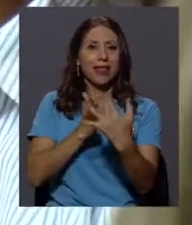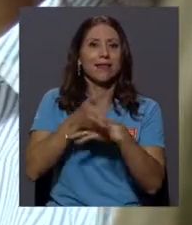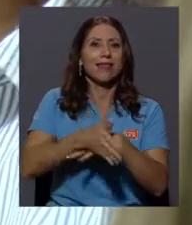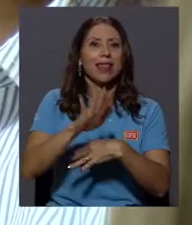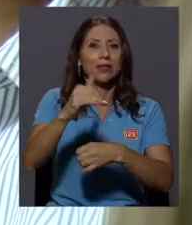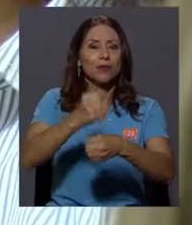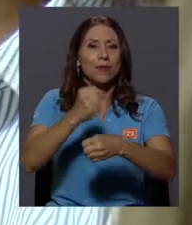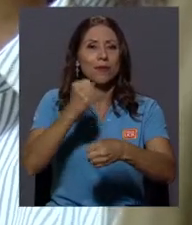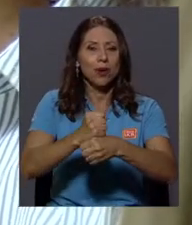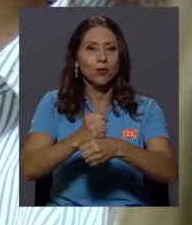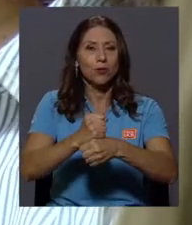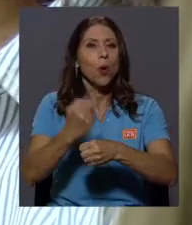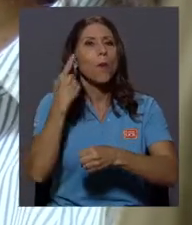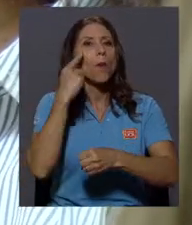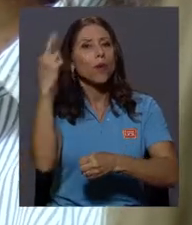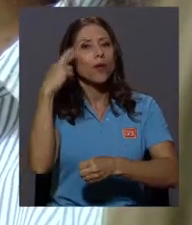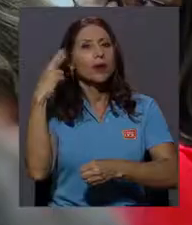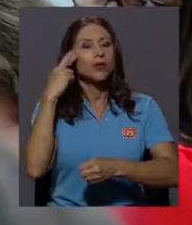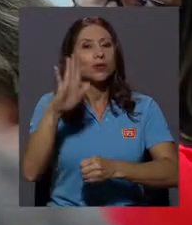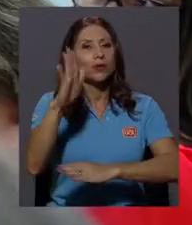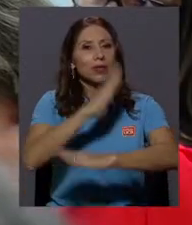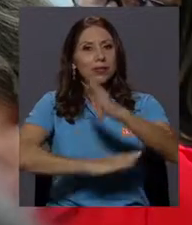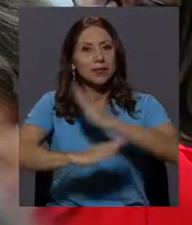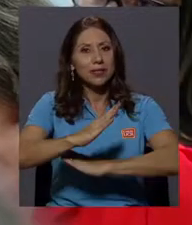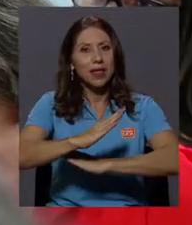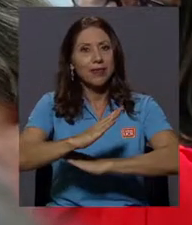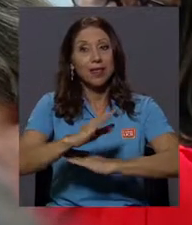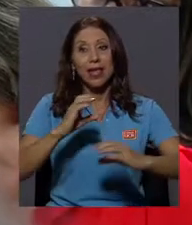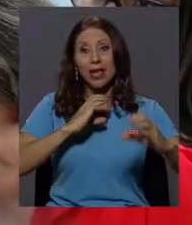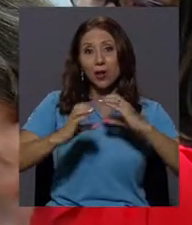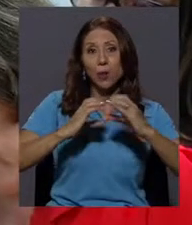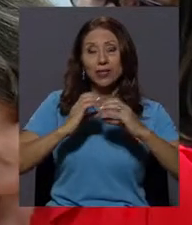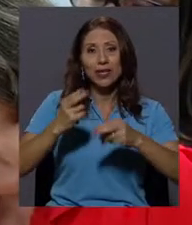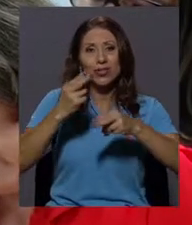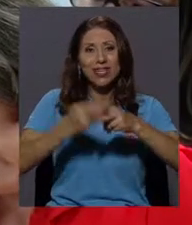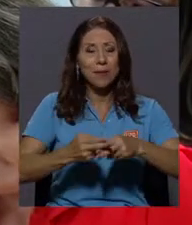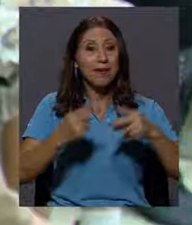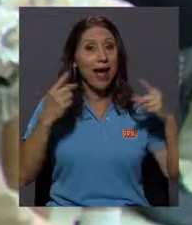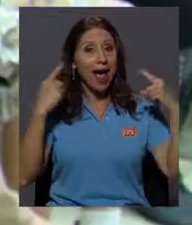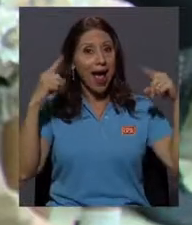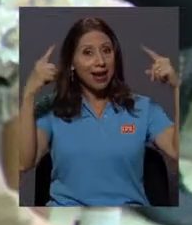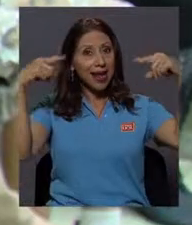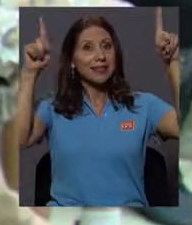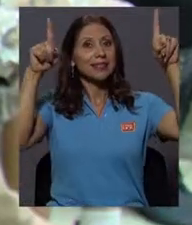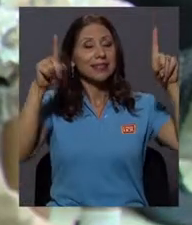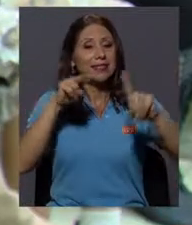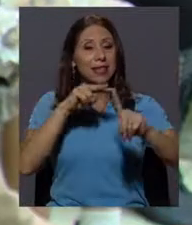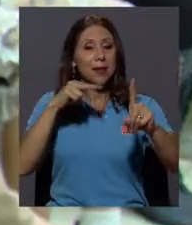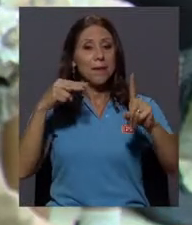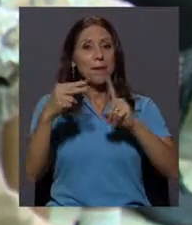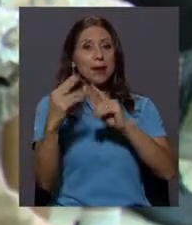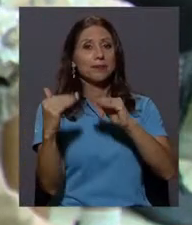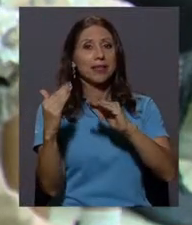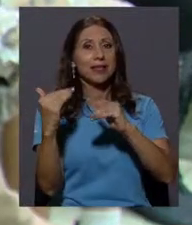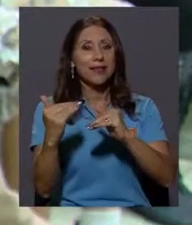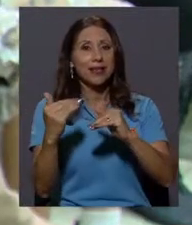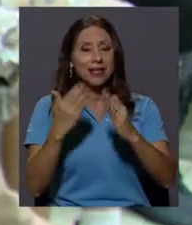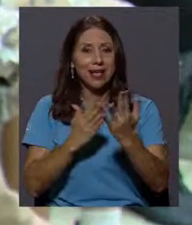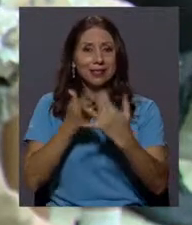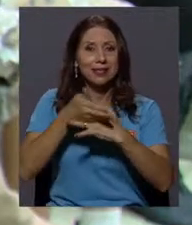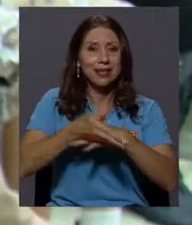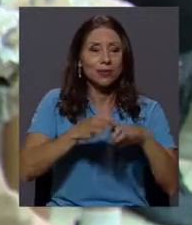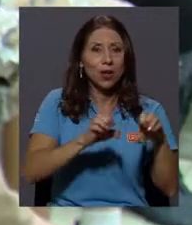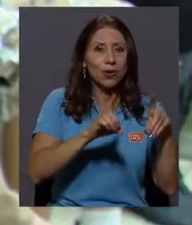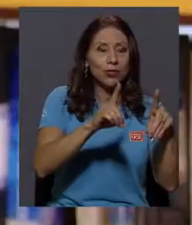empleo debido a su discapacidad. En el conversatorio, alcances y perspectivas al acceso a educación, trabajo, deporte